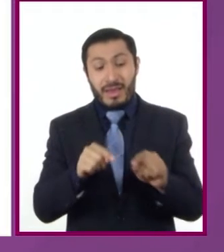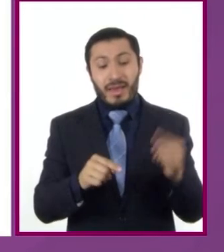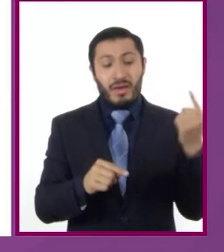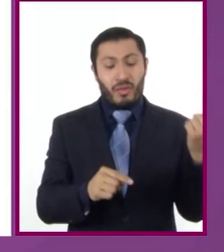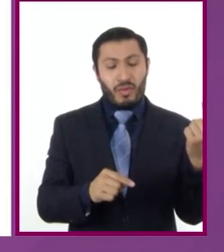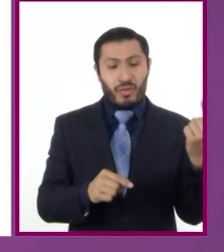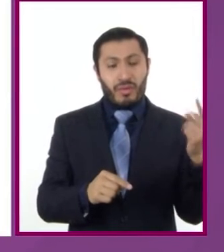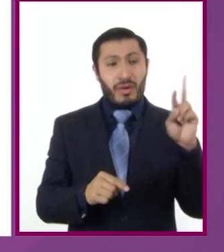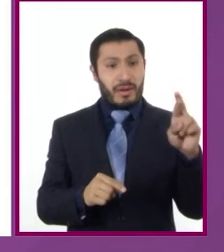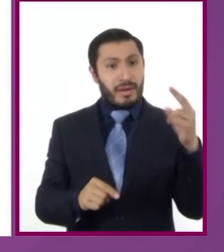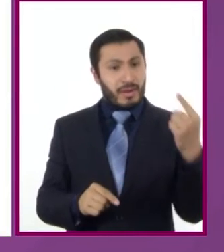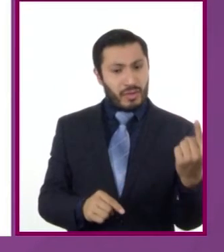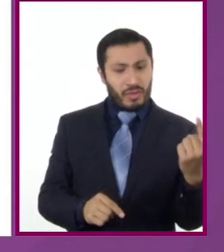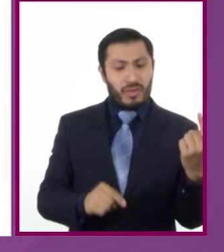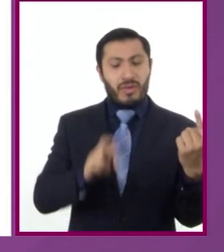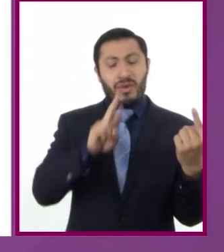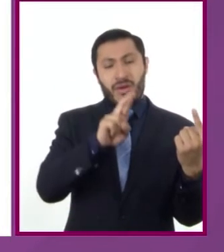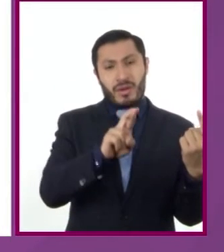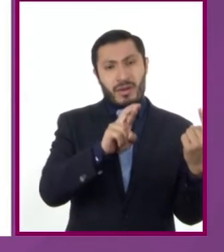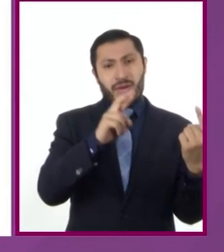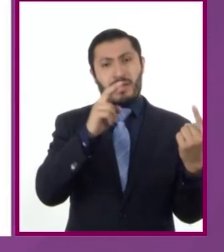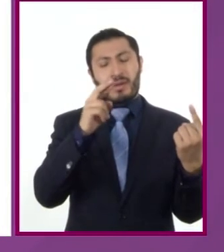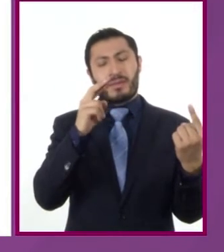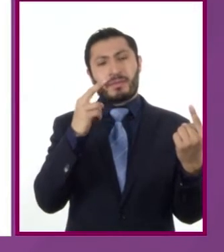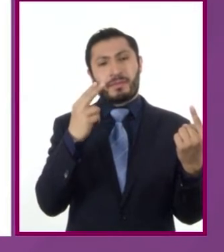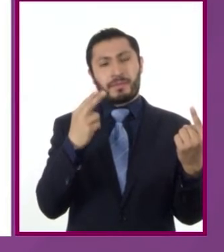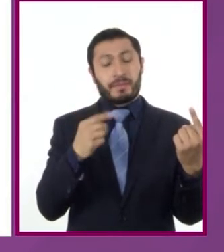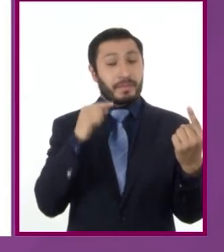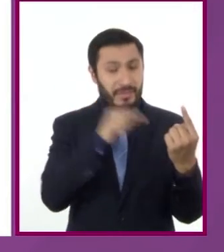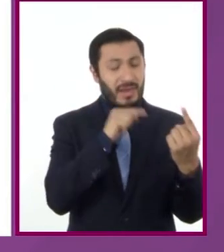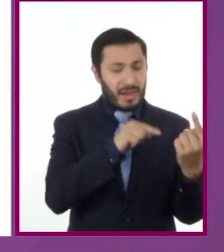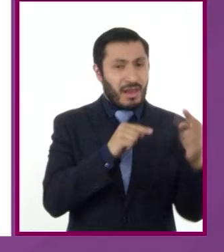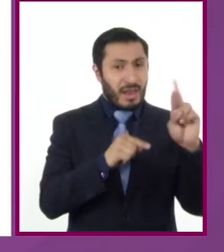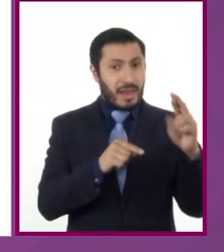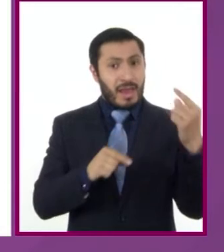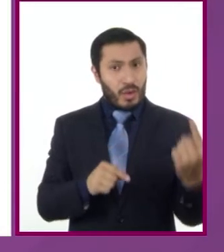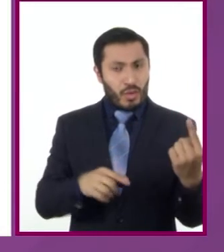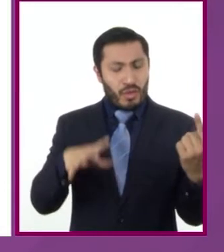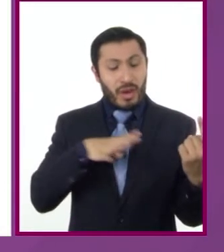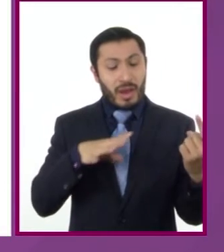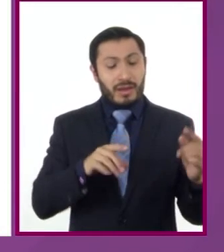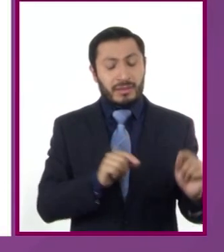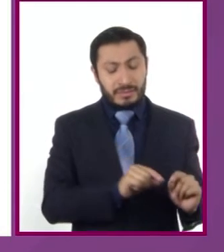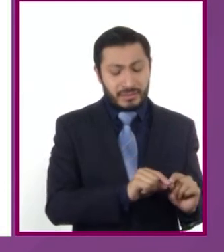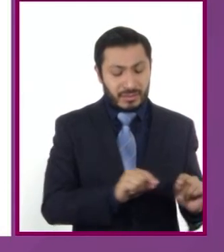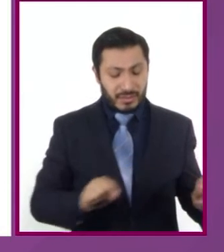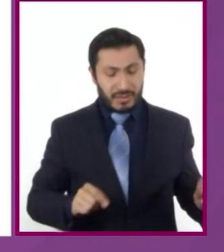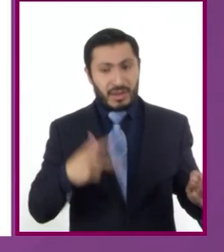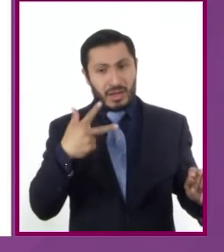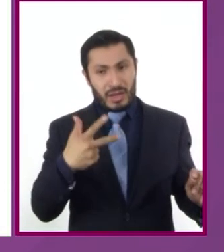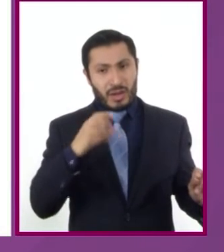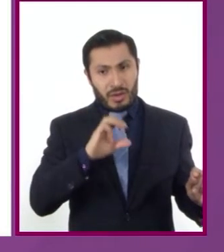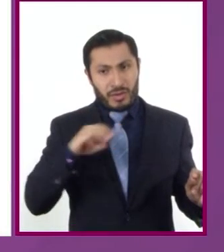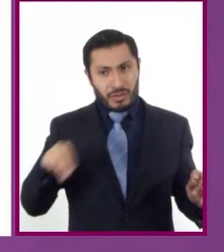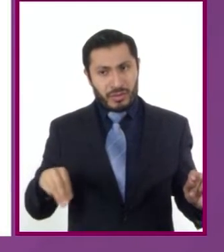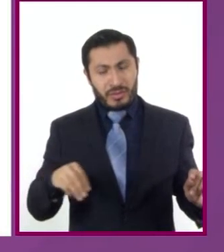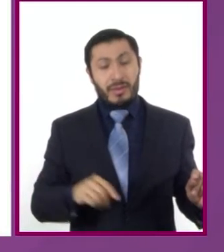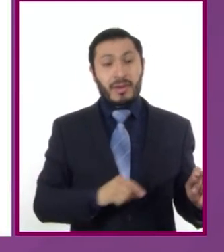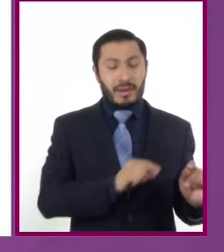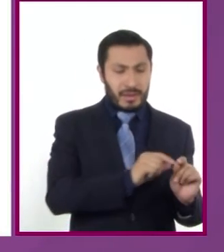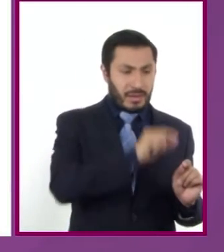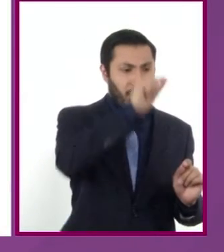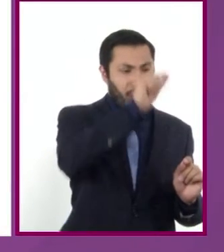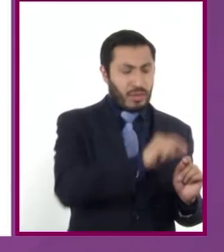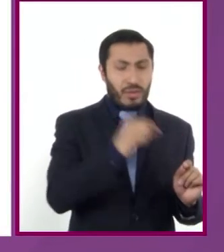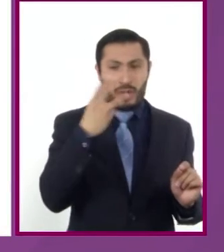rectángulo 1, el rectángulo R1, tiene como base 8 centímetros y 3 centímetros